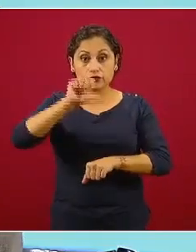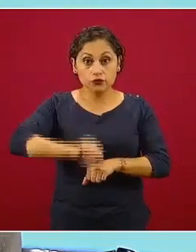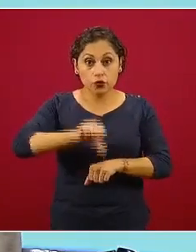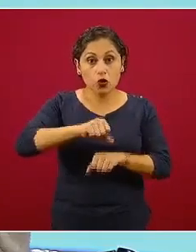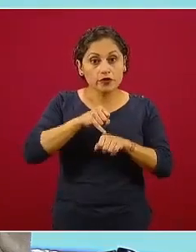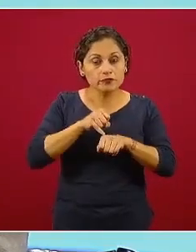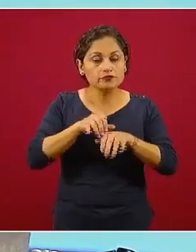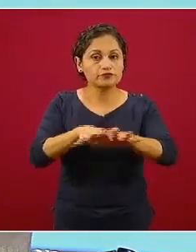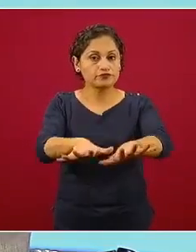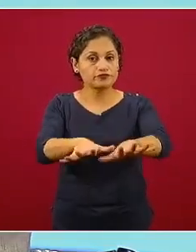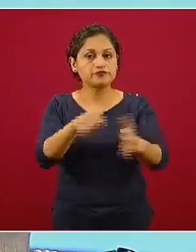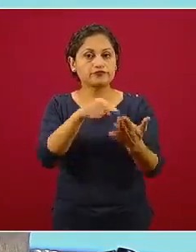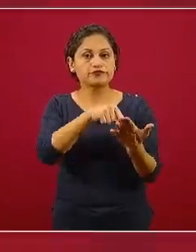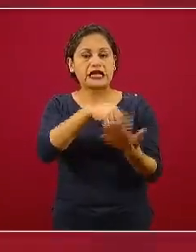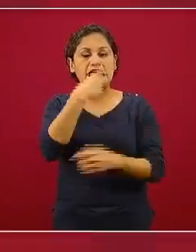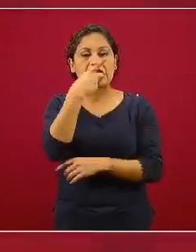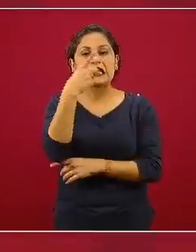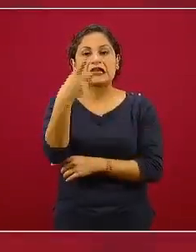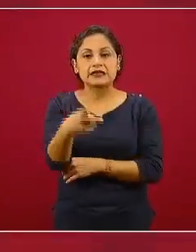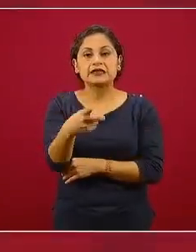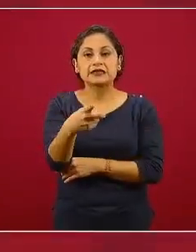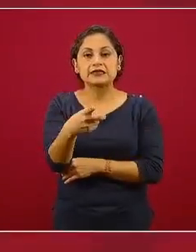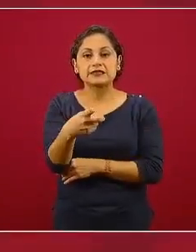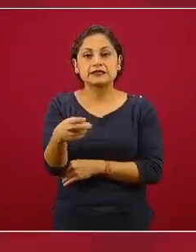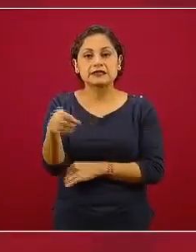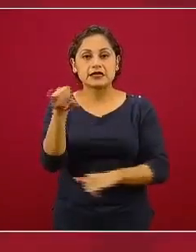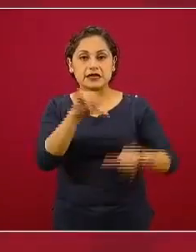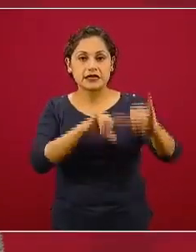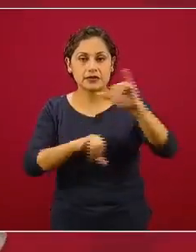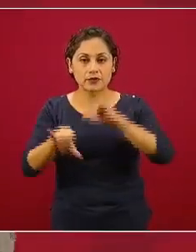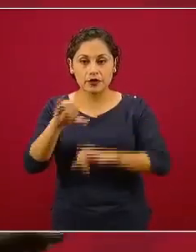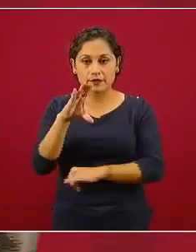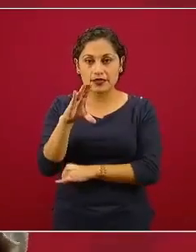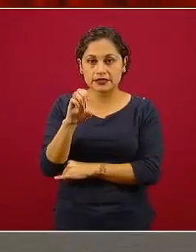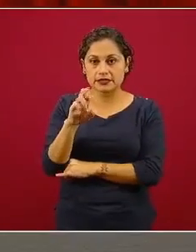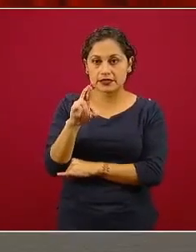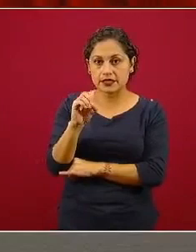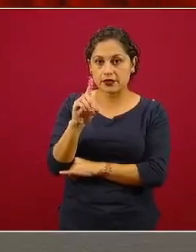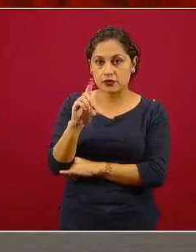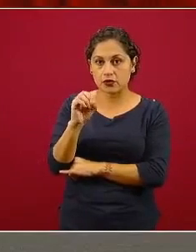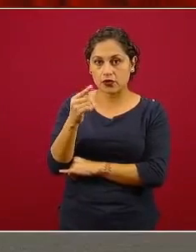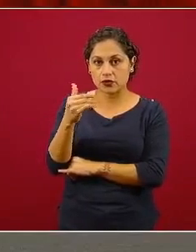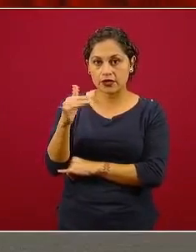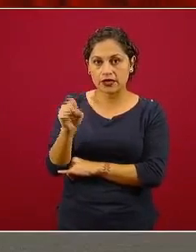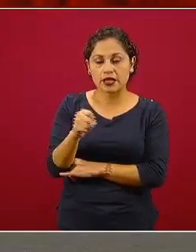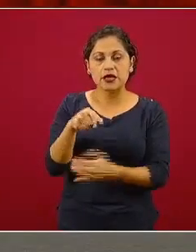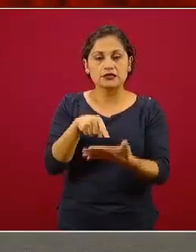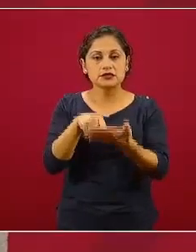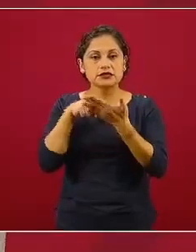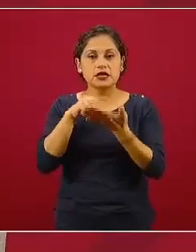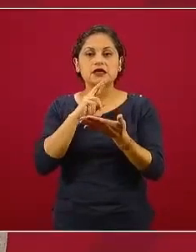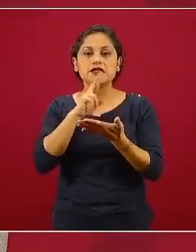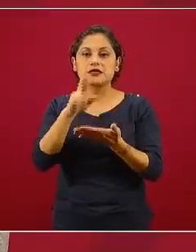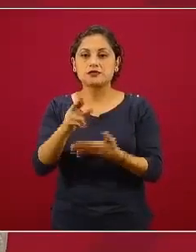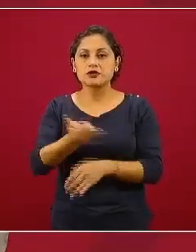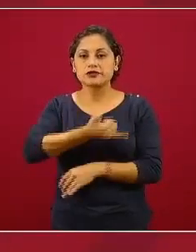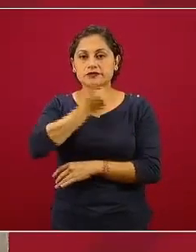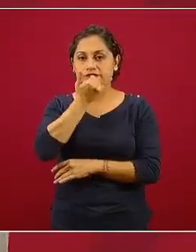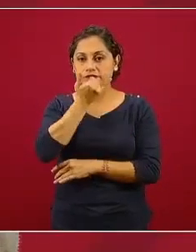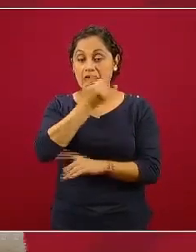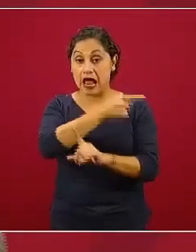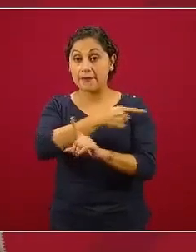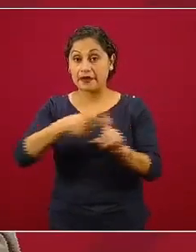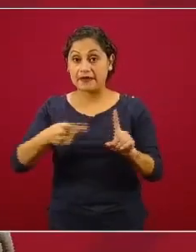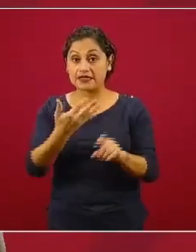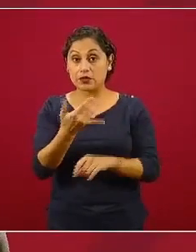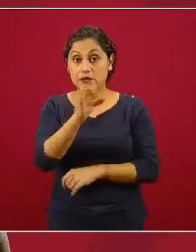que dice que la mitad de las pruebas serológicas dan un resultado erróneo, la mitad. Es decir,